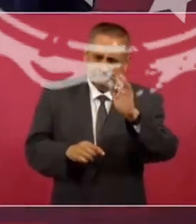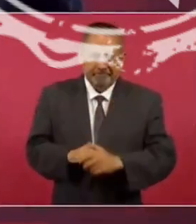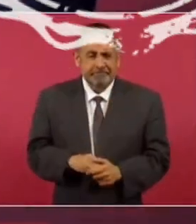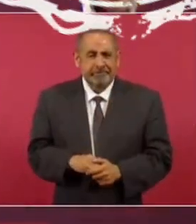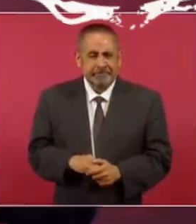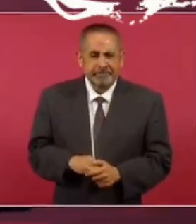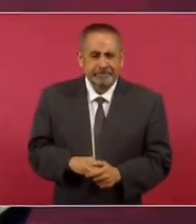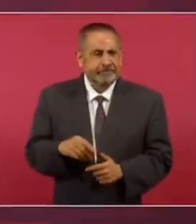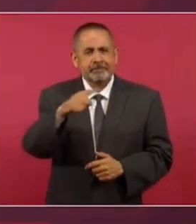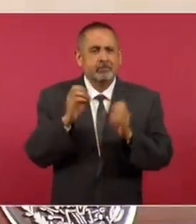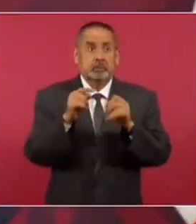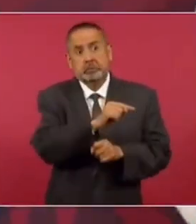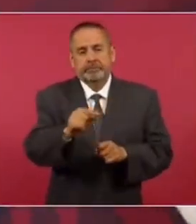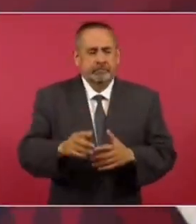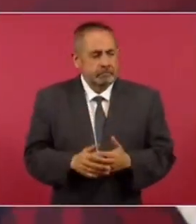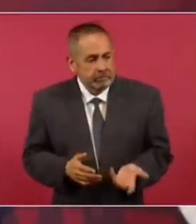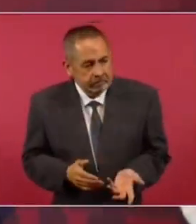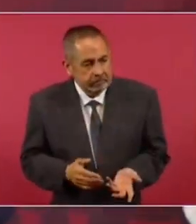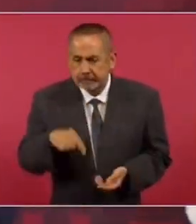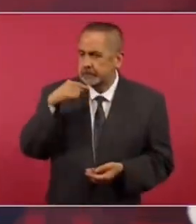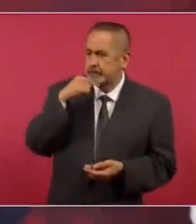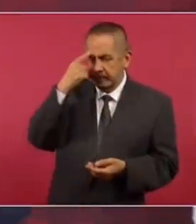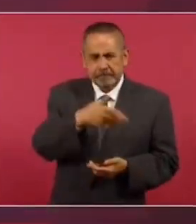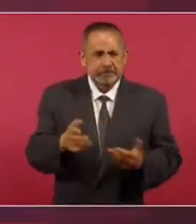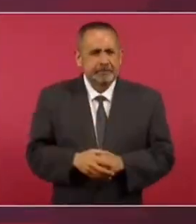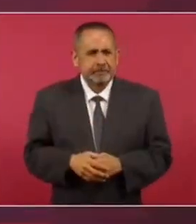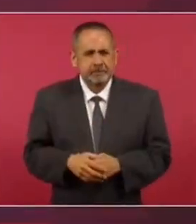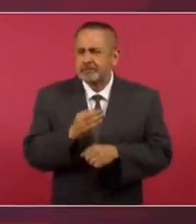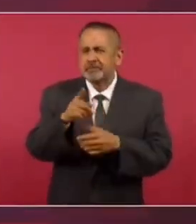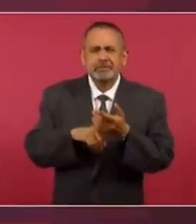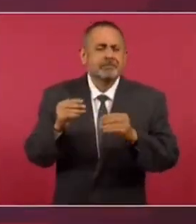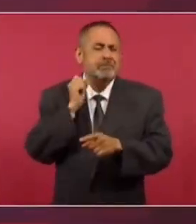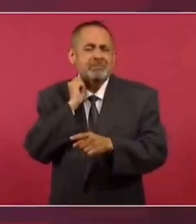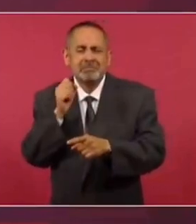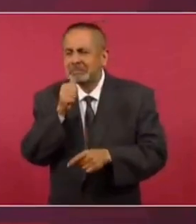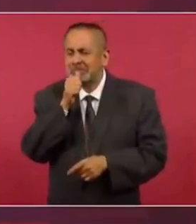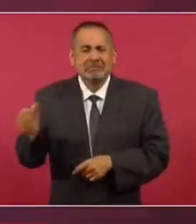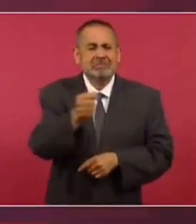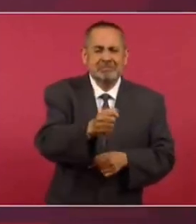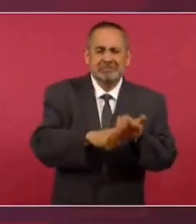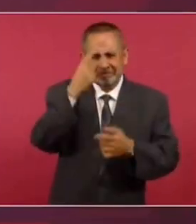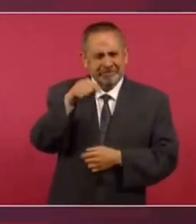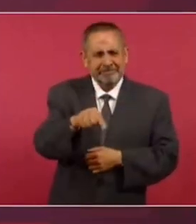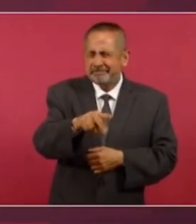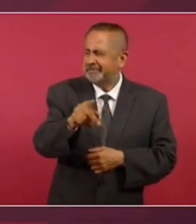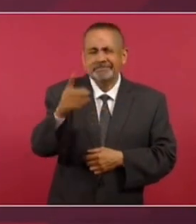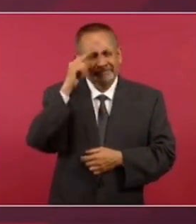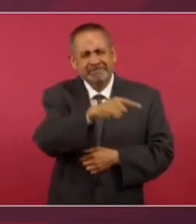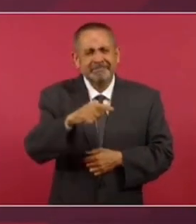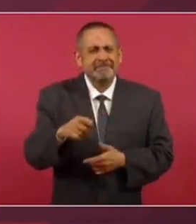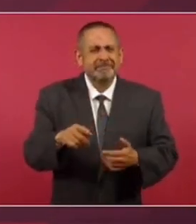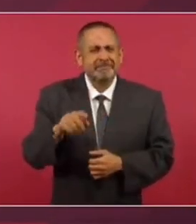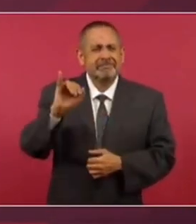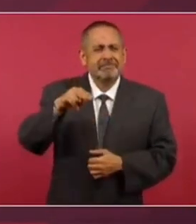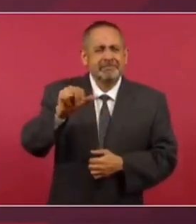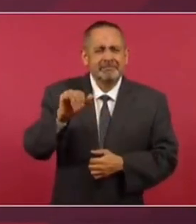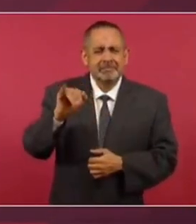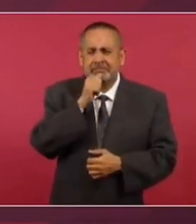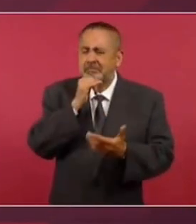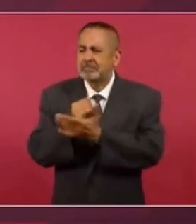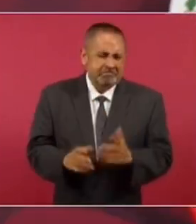todas estas oficinas que crearon no tienen ningún sentido. Está el debate que el Senado no nombra los de la transparencia,